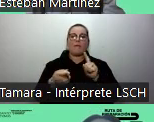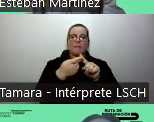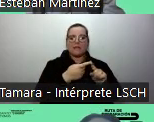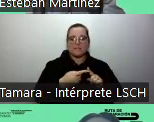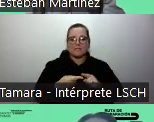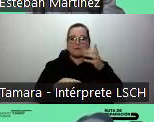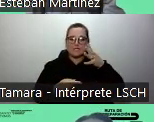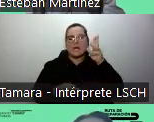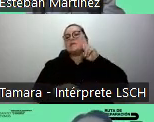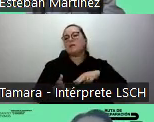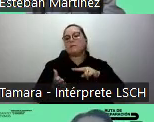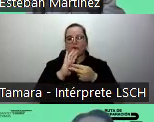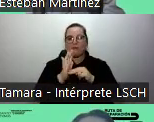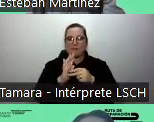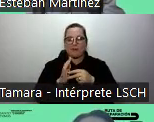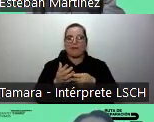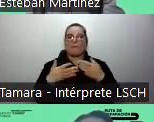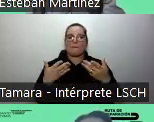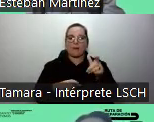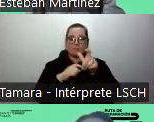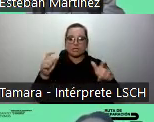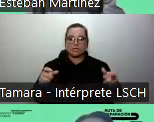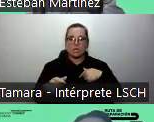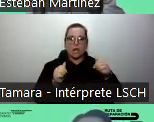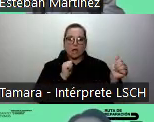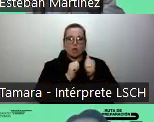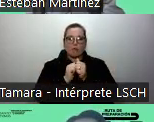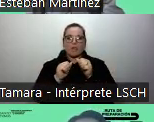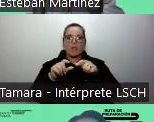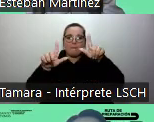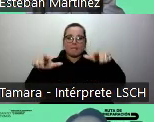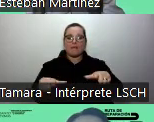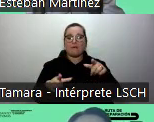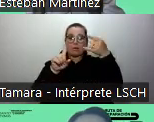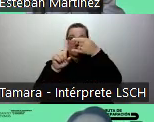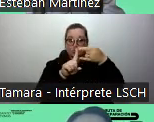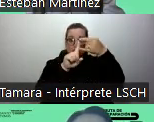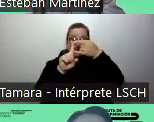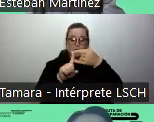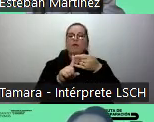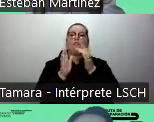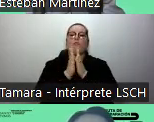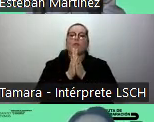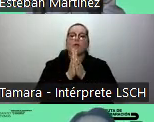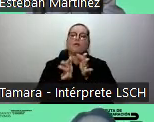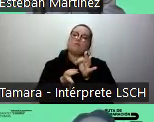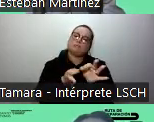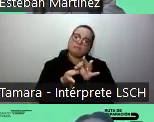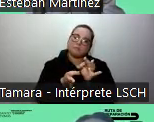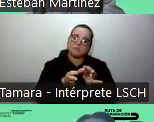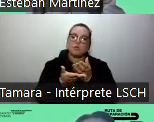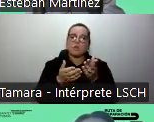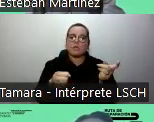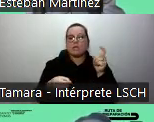sin inconvenientes para quienes nos acompañan desde la plataforma zoom les recomendamos conectarse a través del